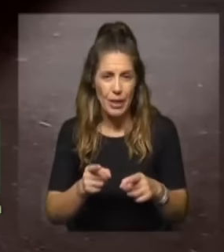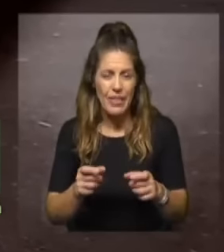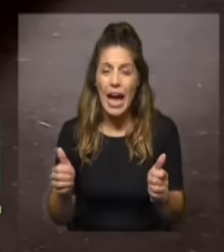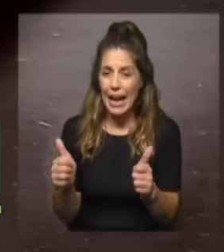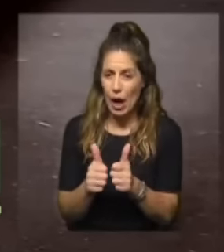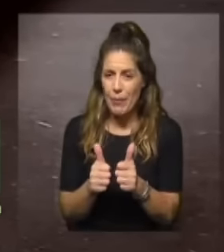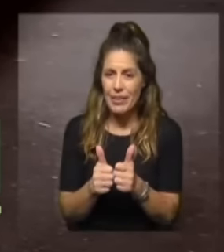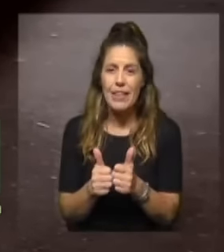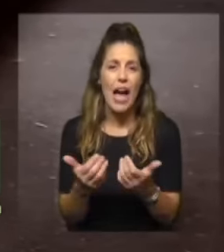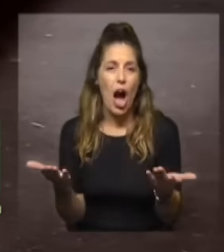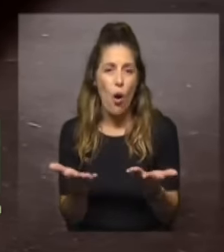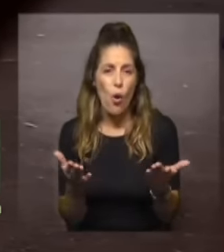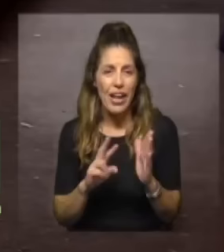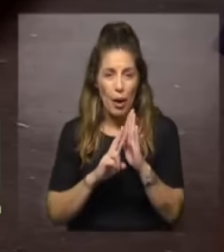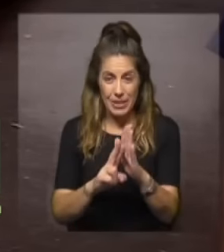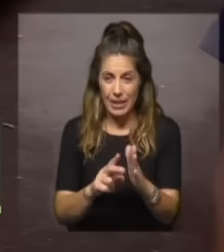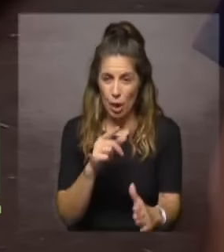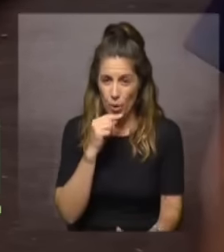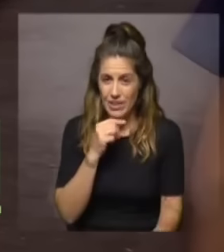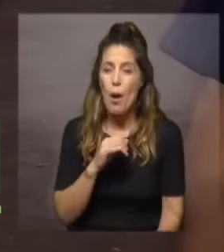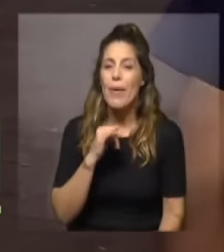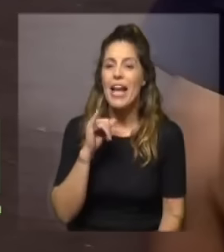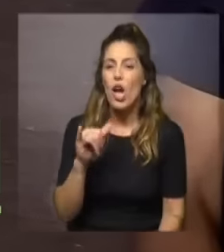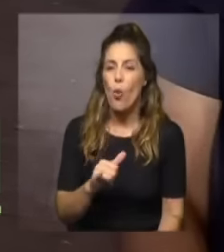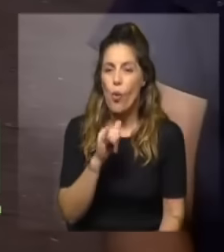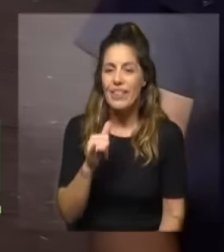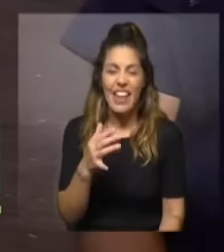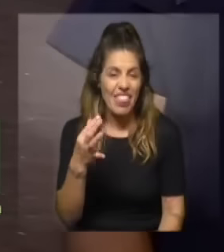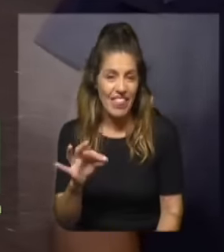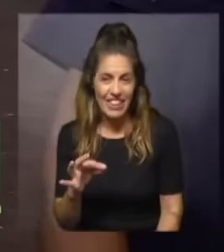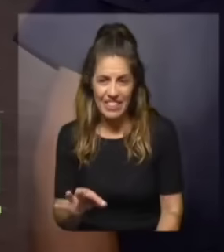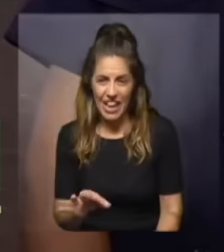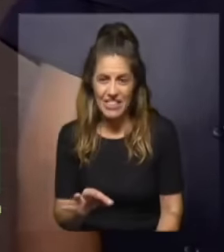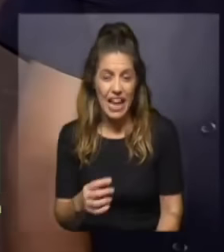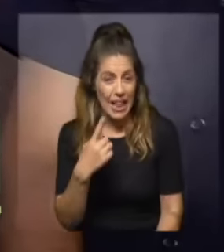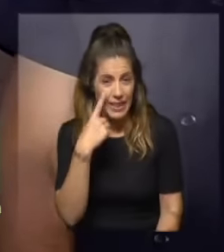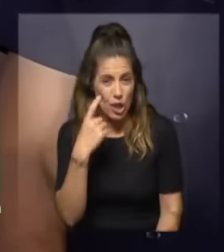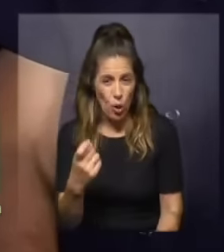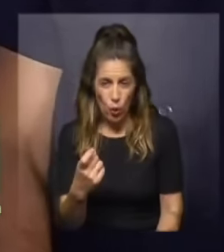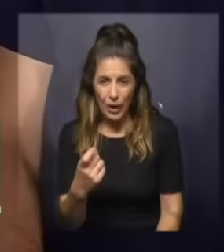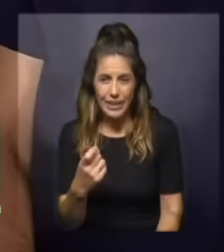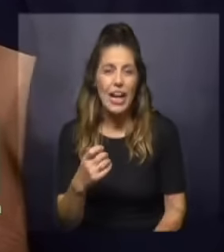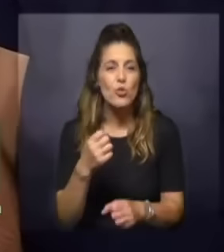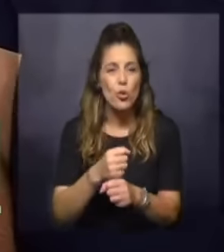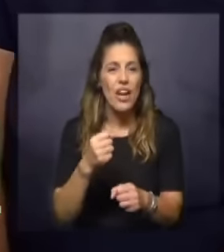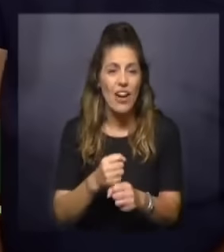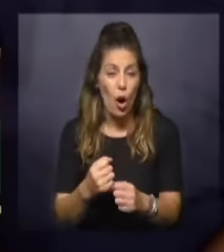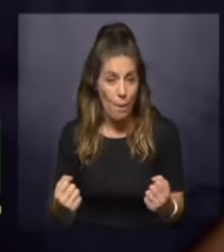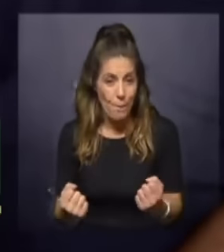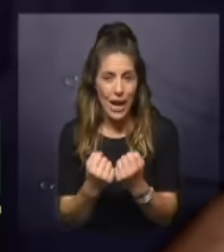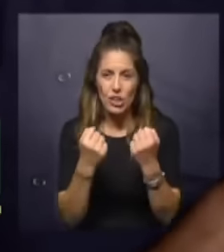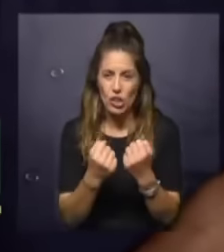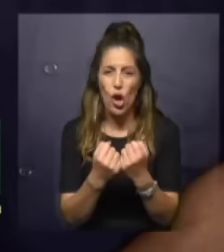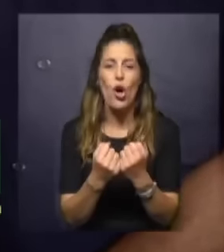Vocero de la policía Pablo Benítez para que nos cuente alguno de los detalles eh teniendo en cuenta que bueno es un operativo de alto impacto a